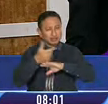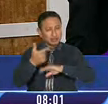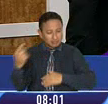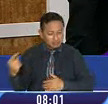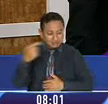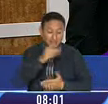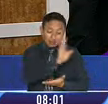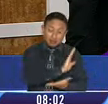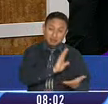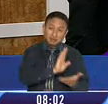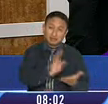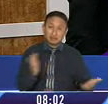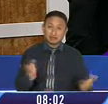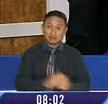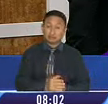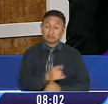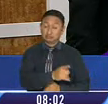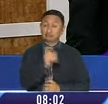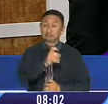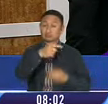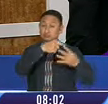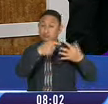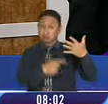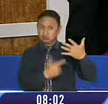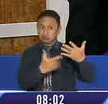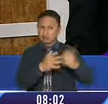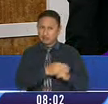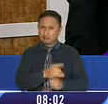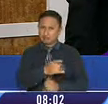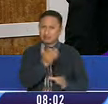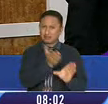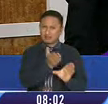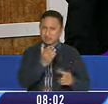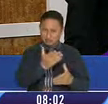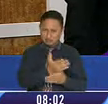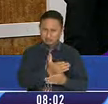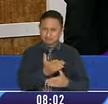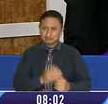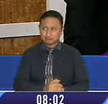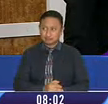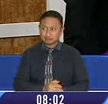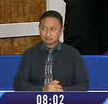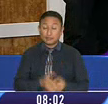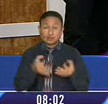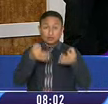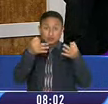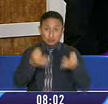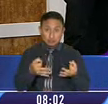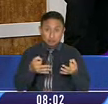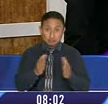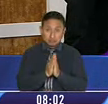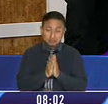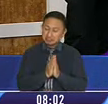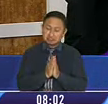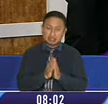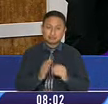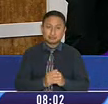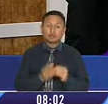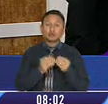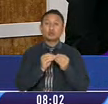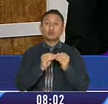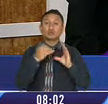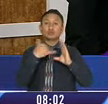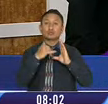van a los barrios donde hay necesidades, donde hay molestias, donde hay incomodidad, porque no se cumplen con lo solicitado. El número